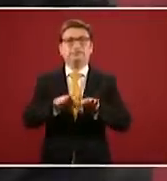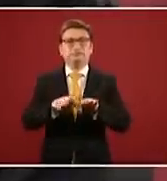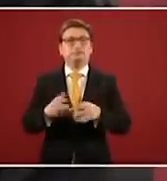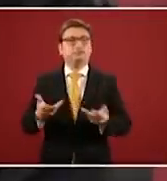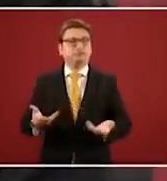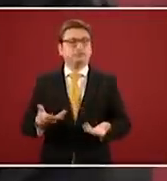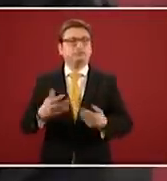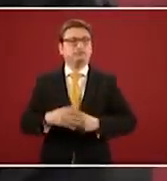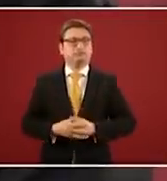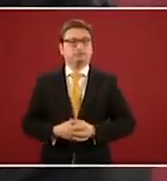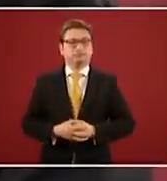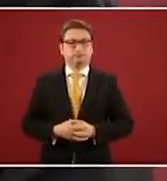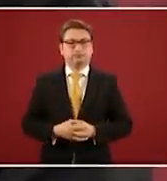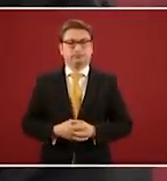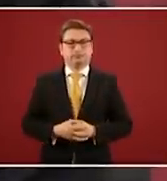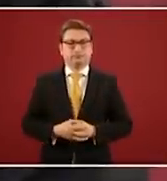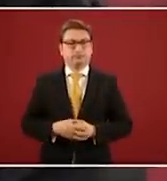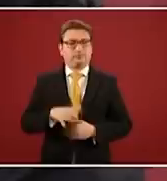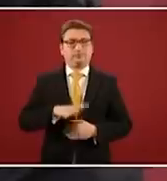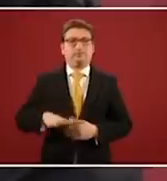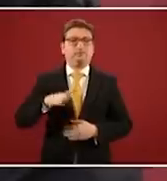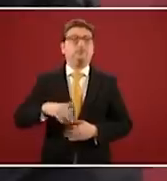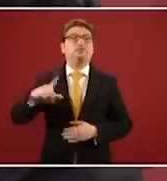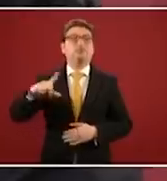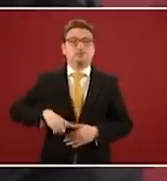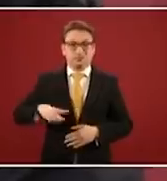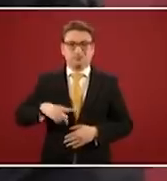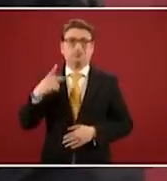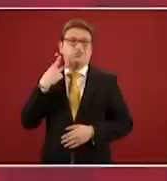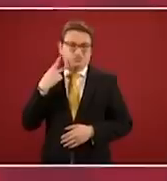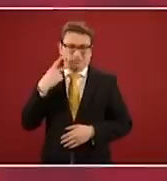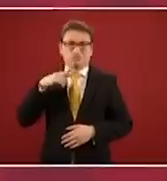es que haya voluntad política.